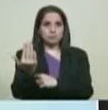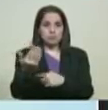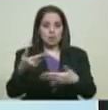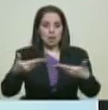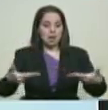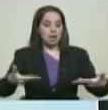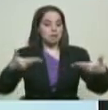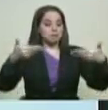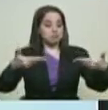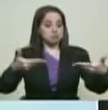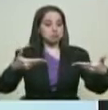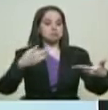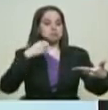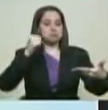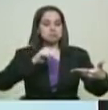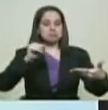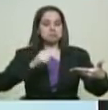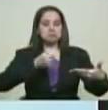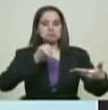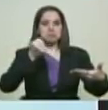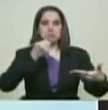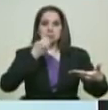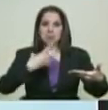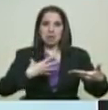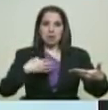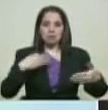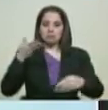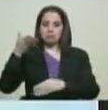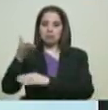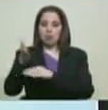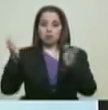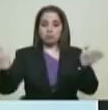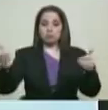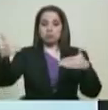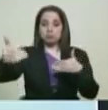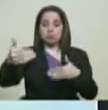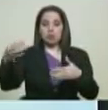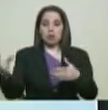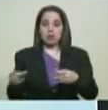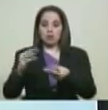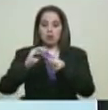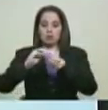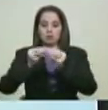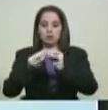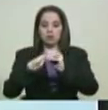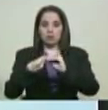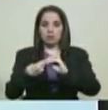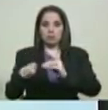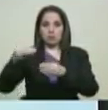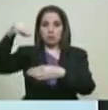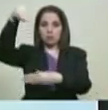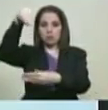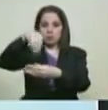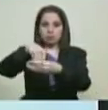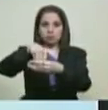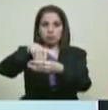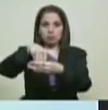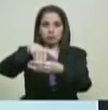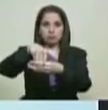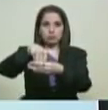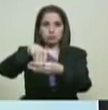Certifico mi voto y voy a la urna electoral. Y en la urna electoral